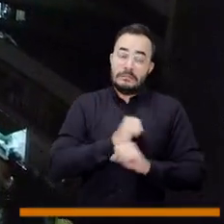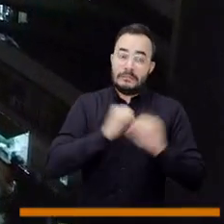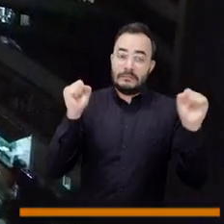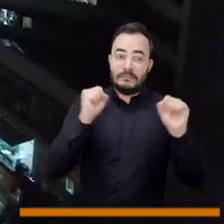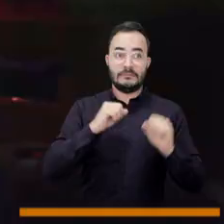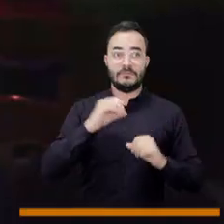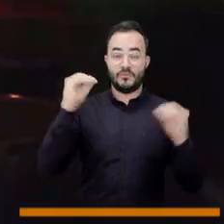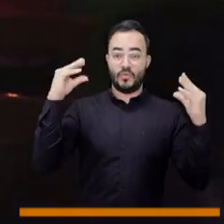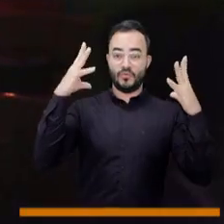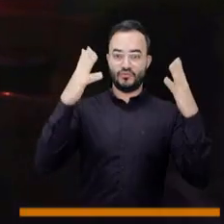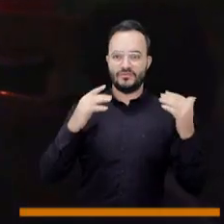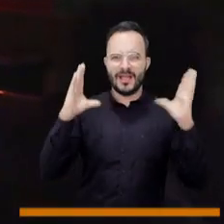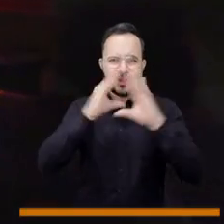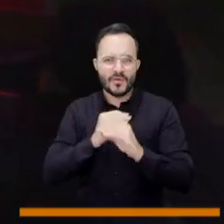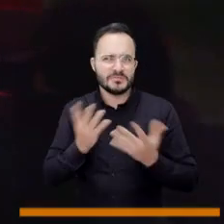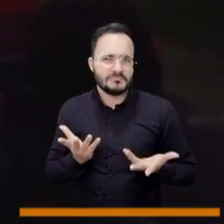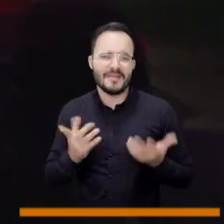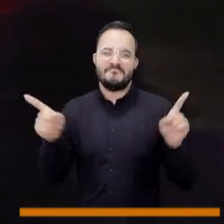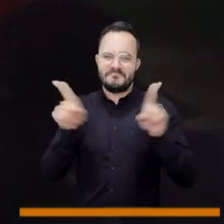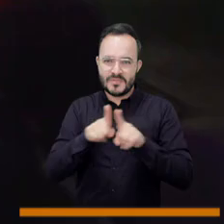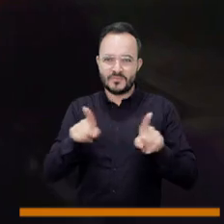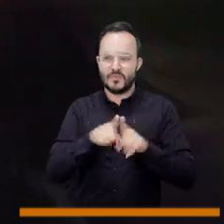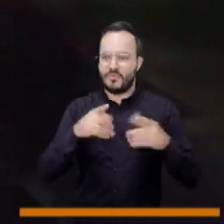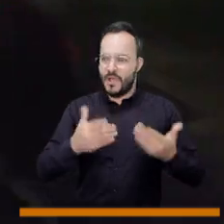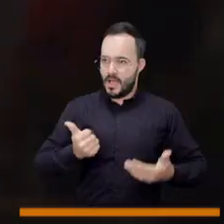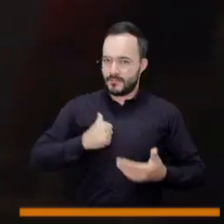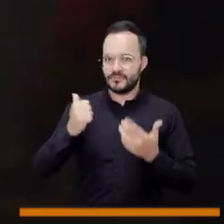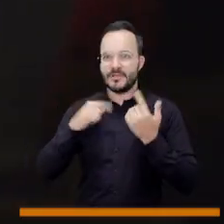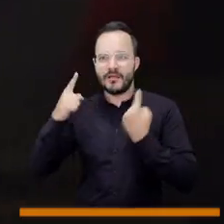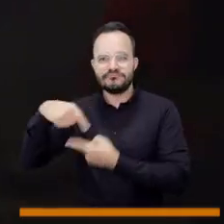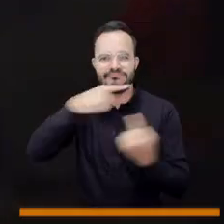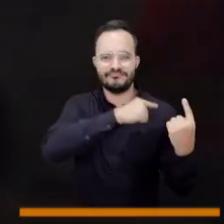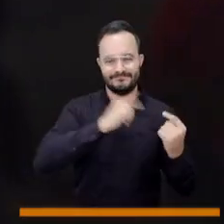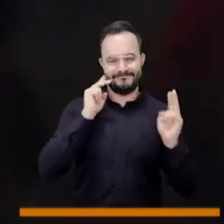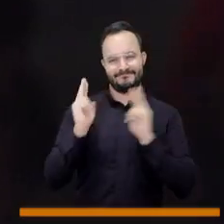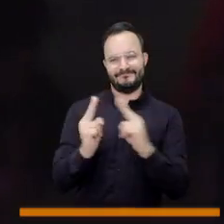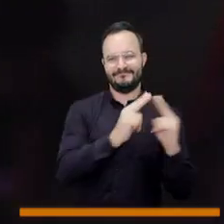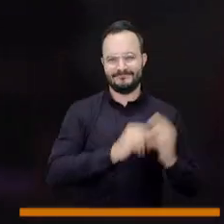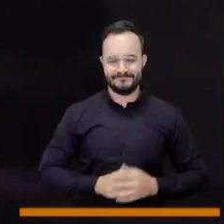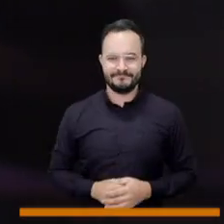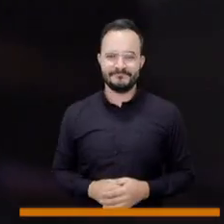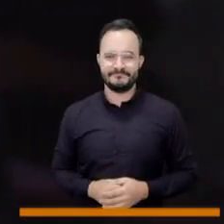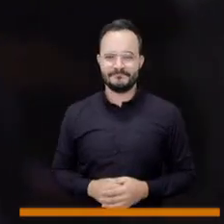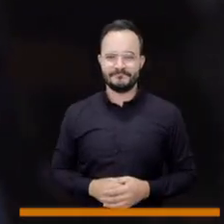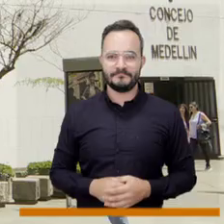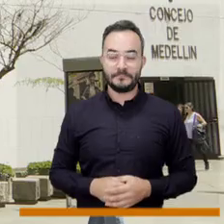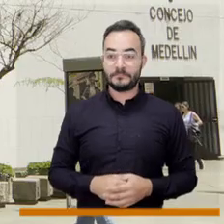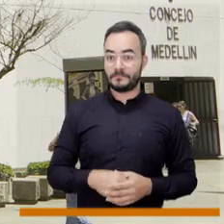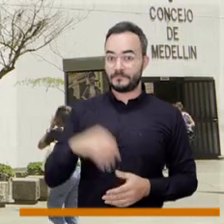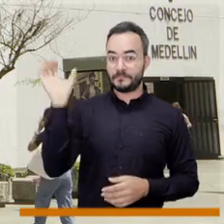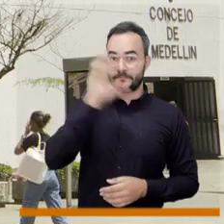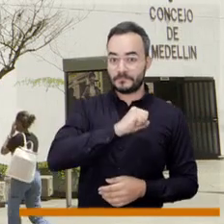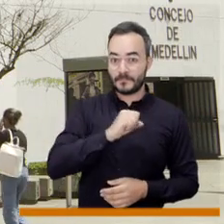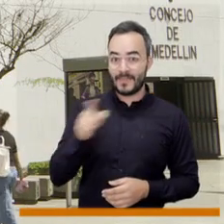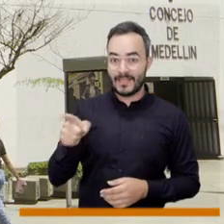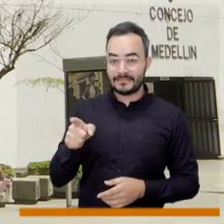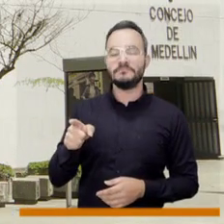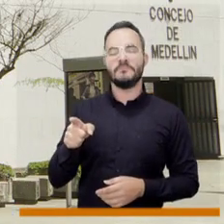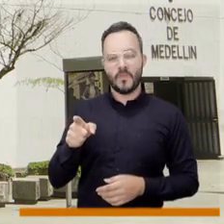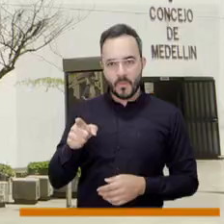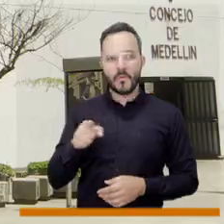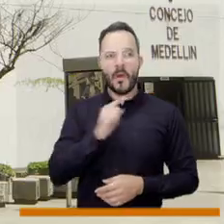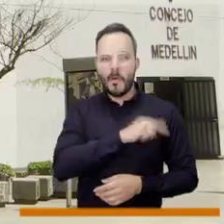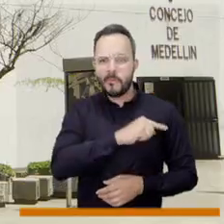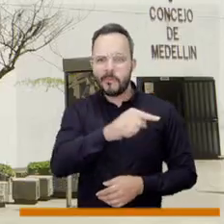son de día en la noche a partir de esta estrategia de iluminación urbanística en toda la ciudad. De la misma manera,